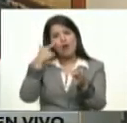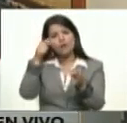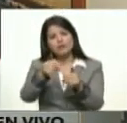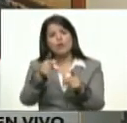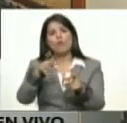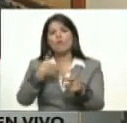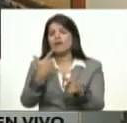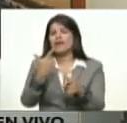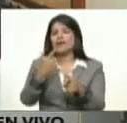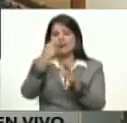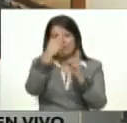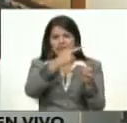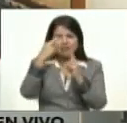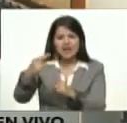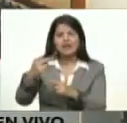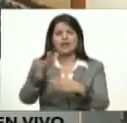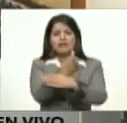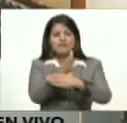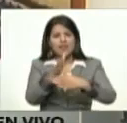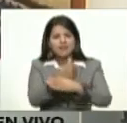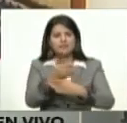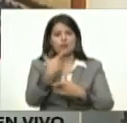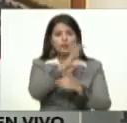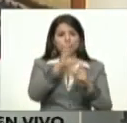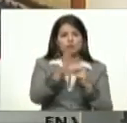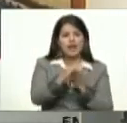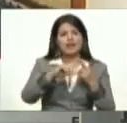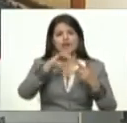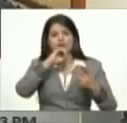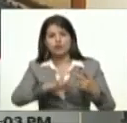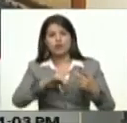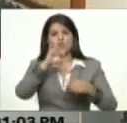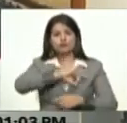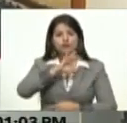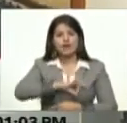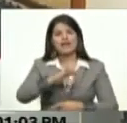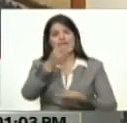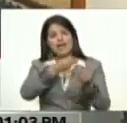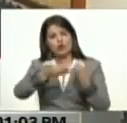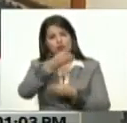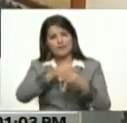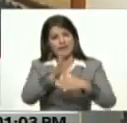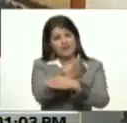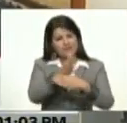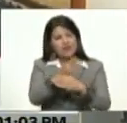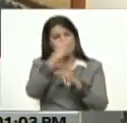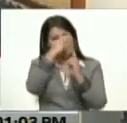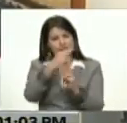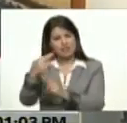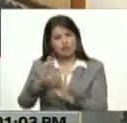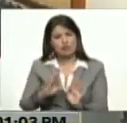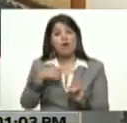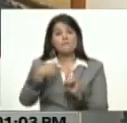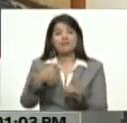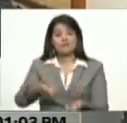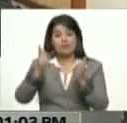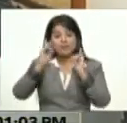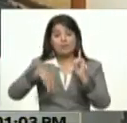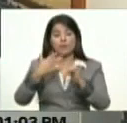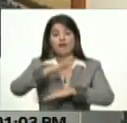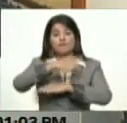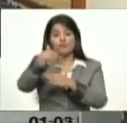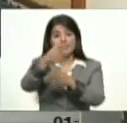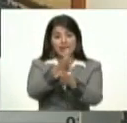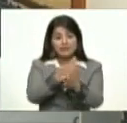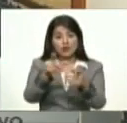función a las diferencias geográficas, culturales, históricas, sociales, económicas. Establece la creación de regiones fronterizas que